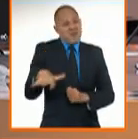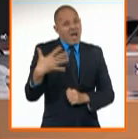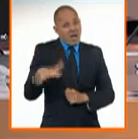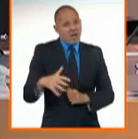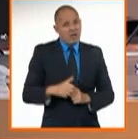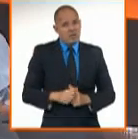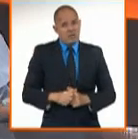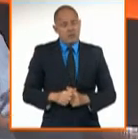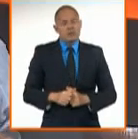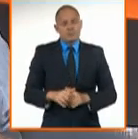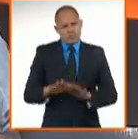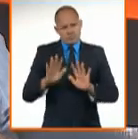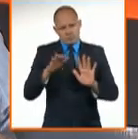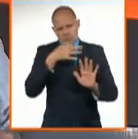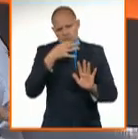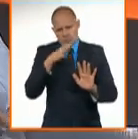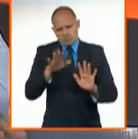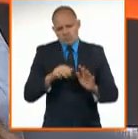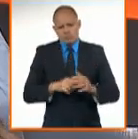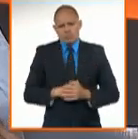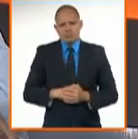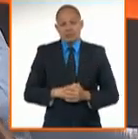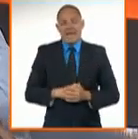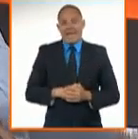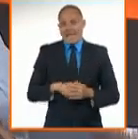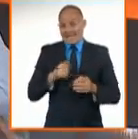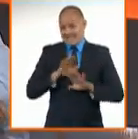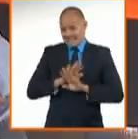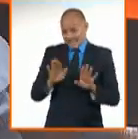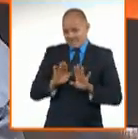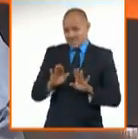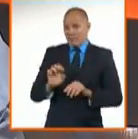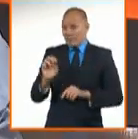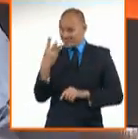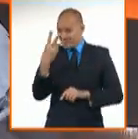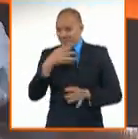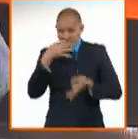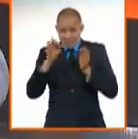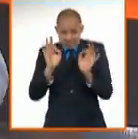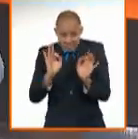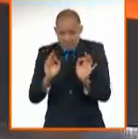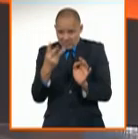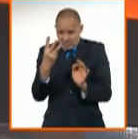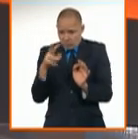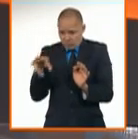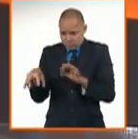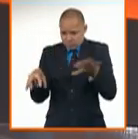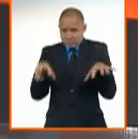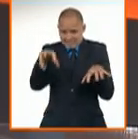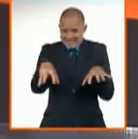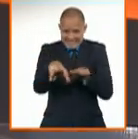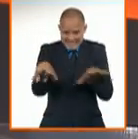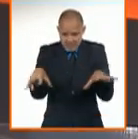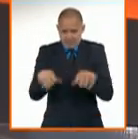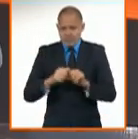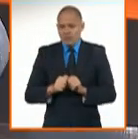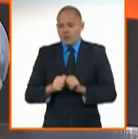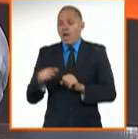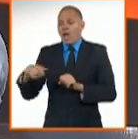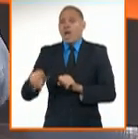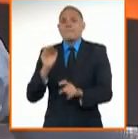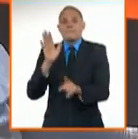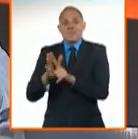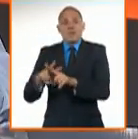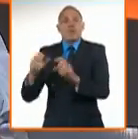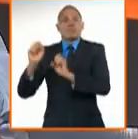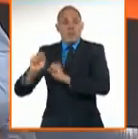qué sucede en el momento que nosotros logramos incorporar estos bloques tenemos planificado la ejecución de otros mantenimientos también de cara